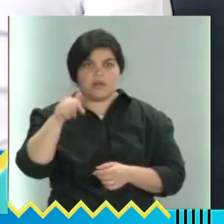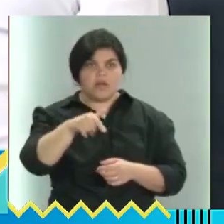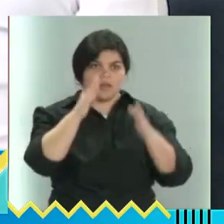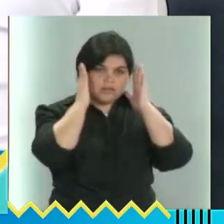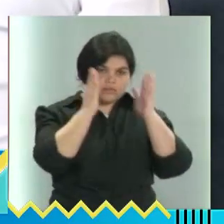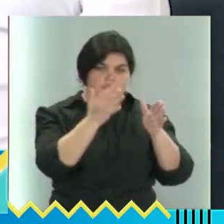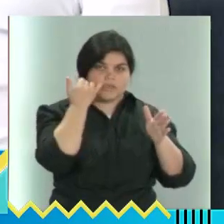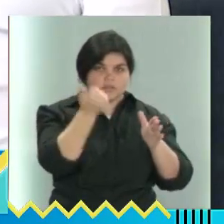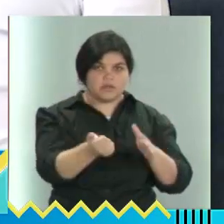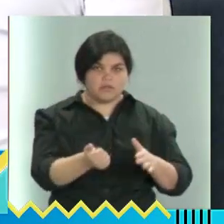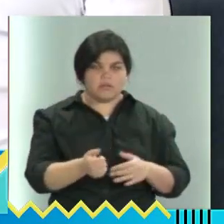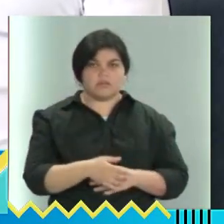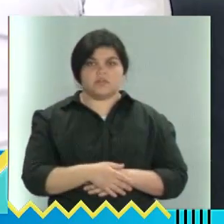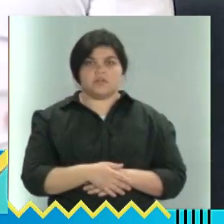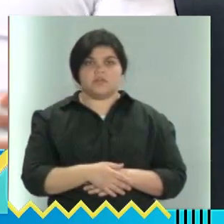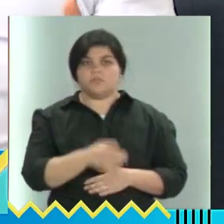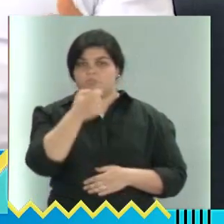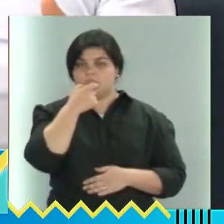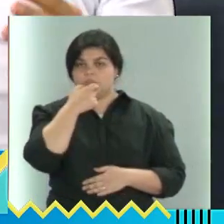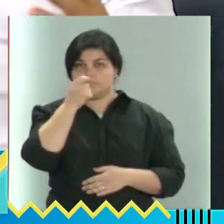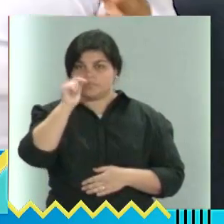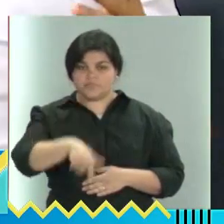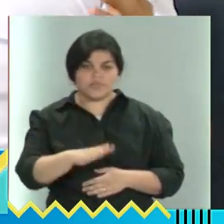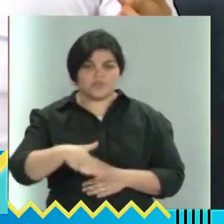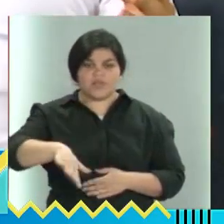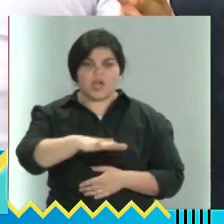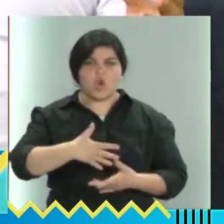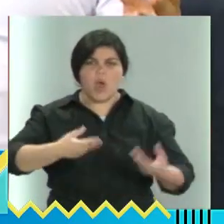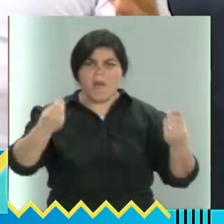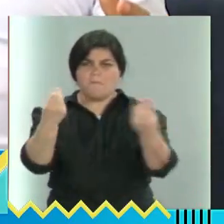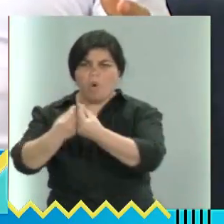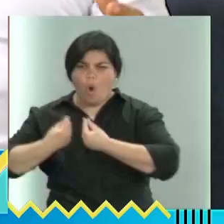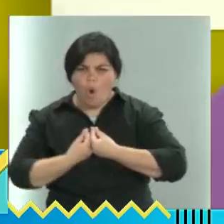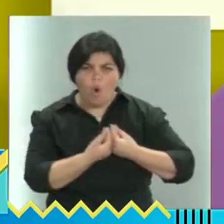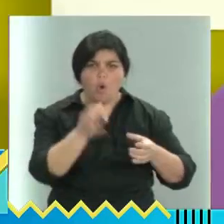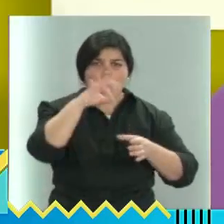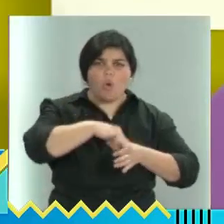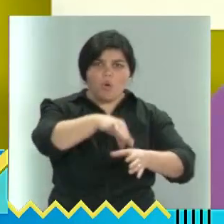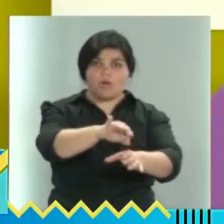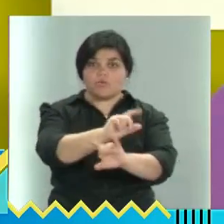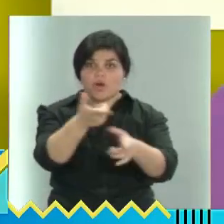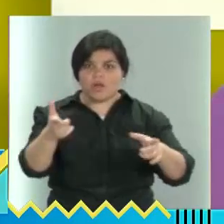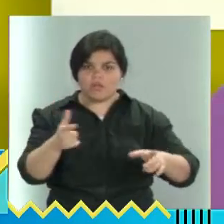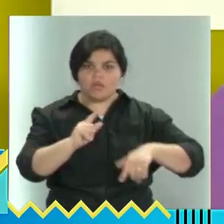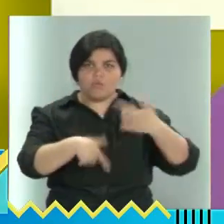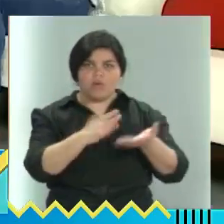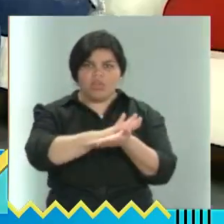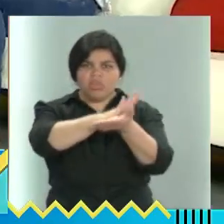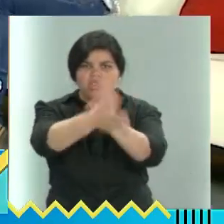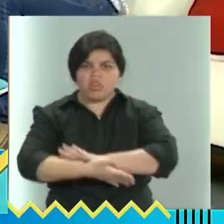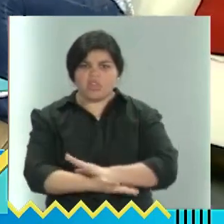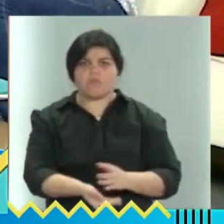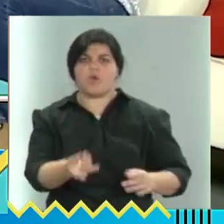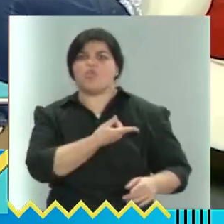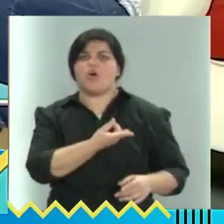zona. Yo creo que Mendoza no tiene muchos lugares de cultivo. Si los perdemos, no vamos a tener que comer. Claro, tengamos en